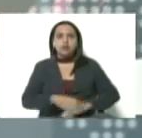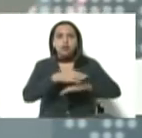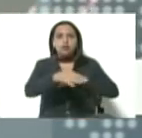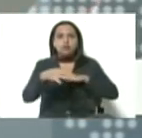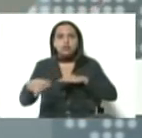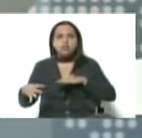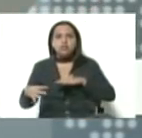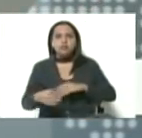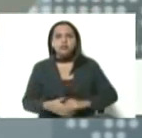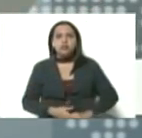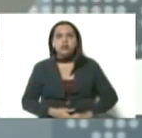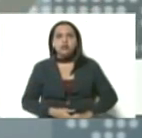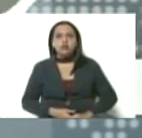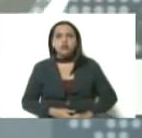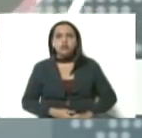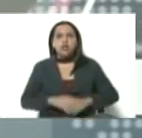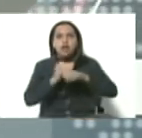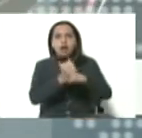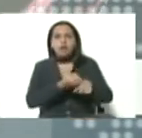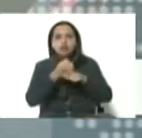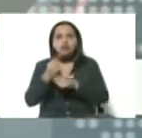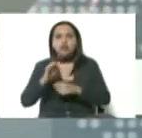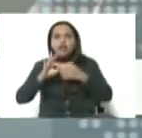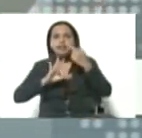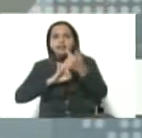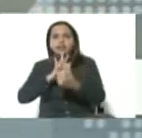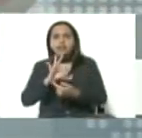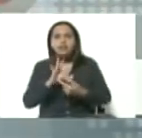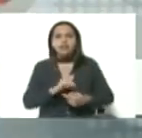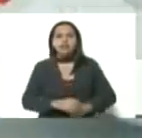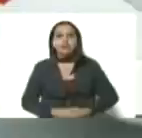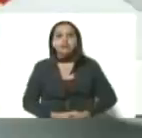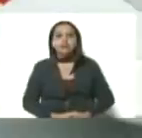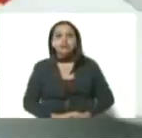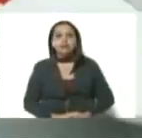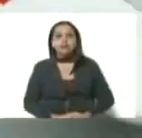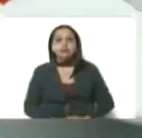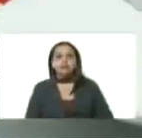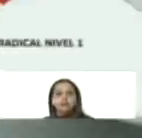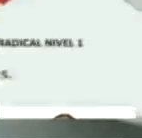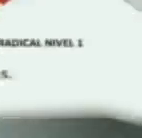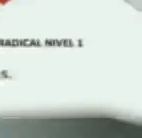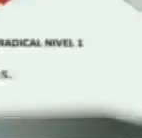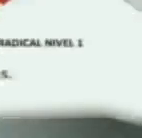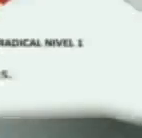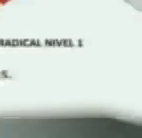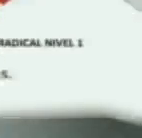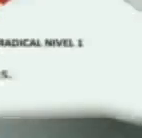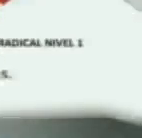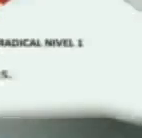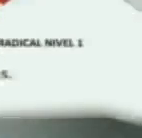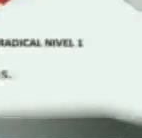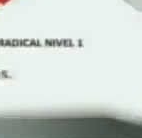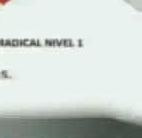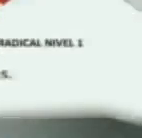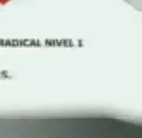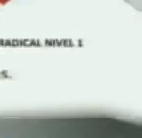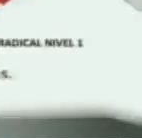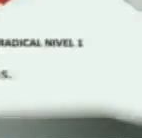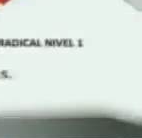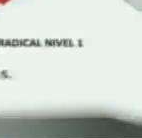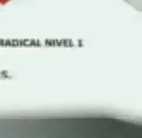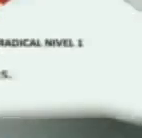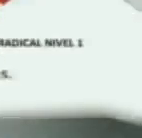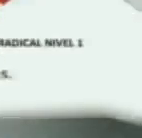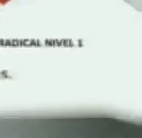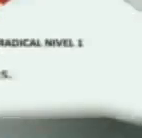basada en los principios azules autana atabapo paró a rionegro a estos sólidos policiales en el estado